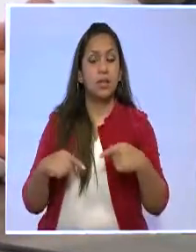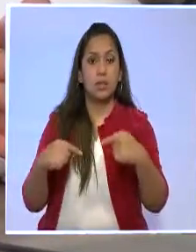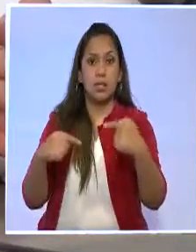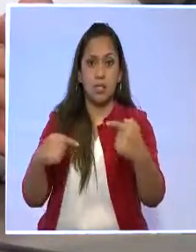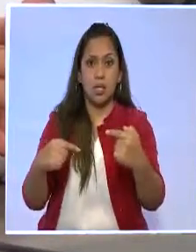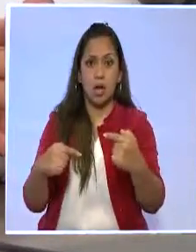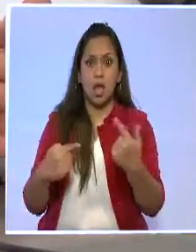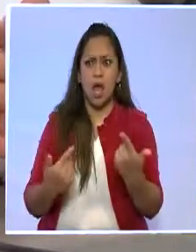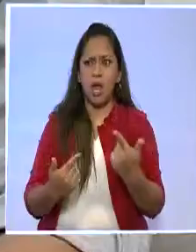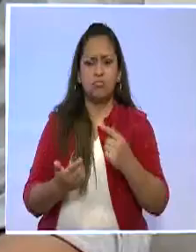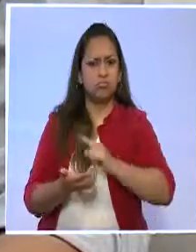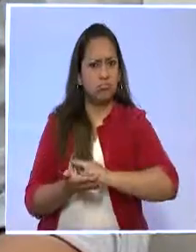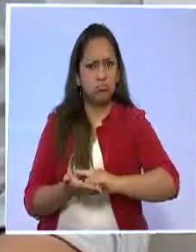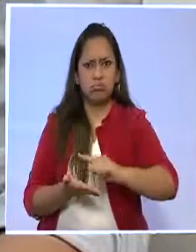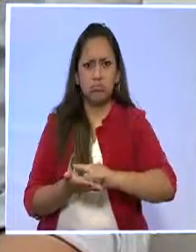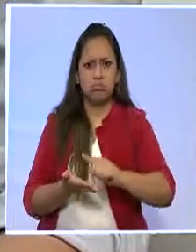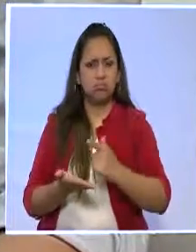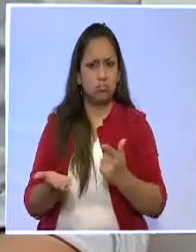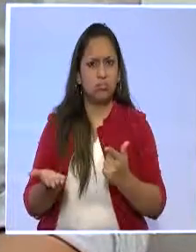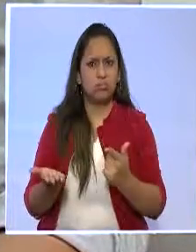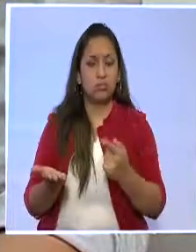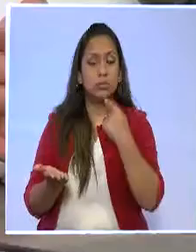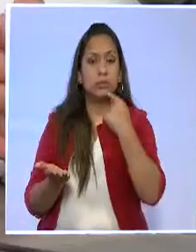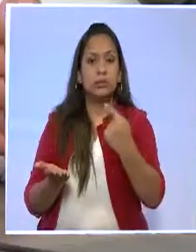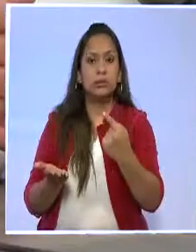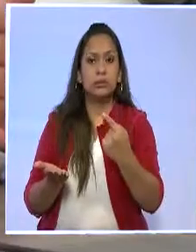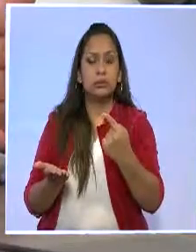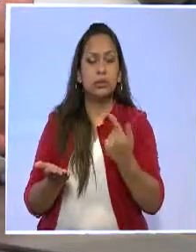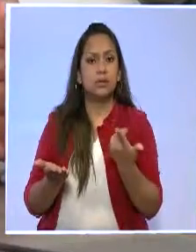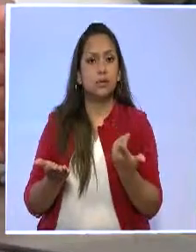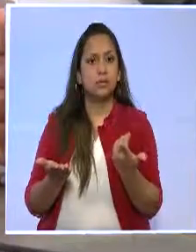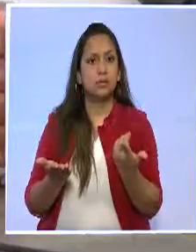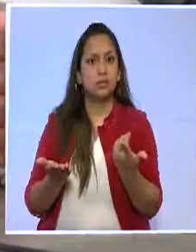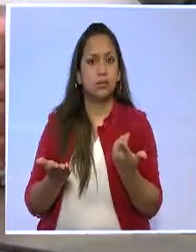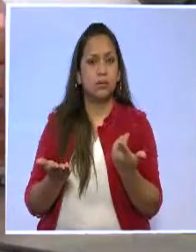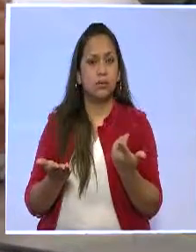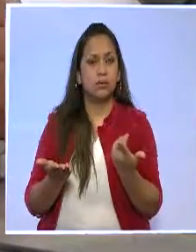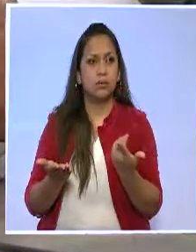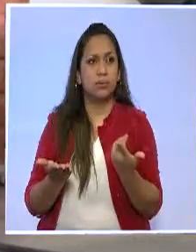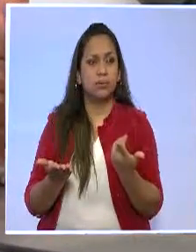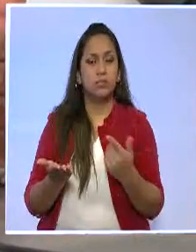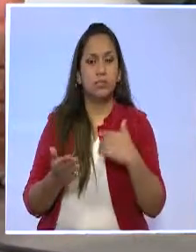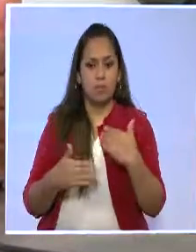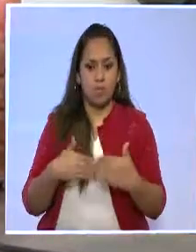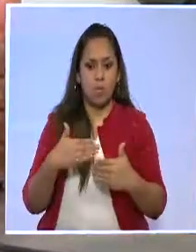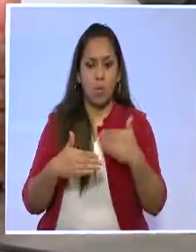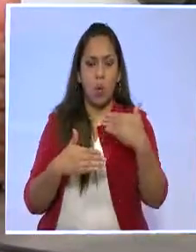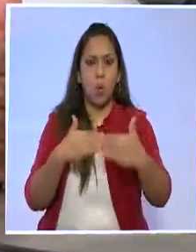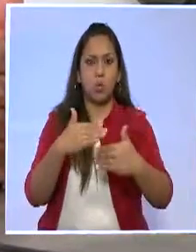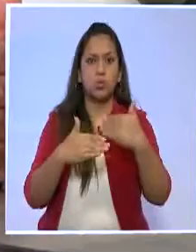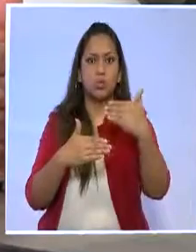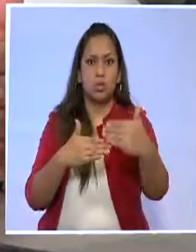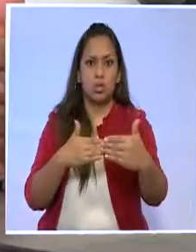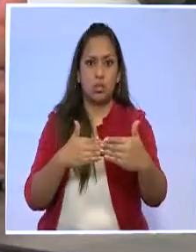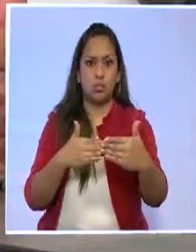se ha ido a parar un poco alejándose de ese procesamiento en cada una de